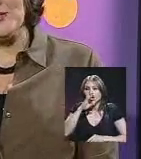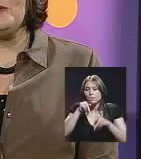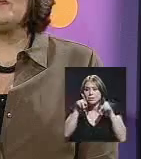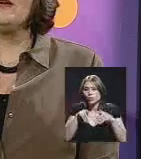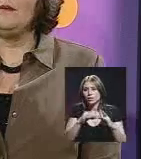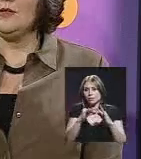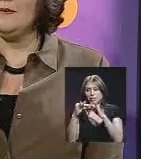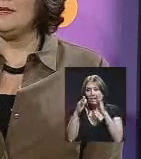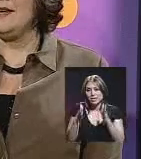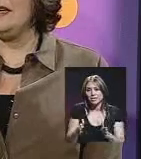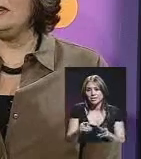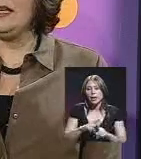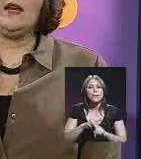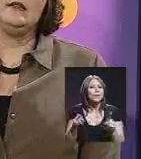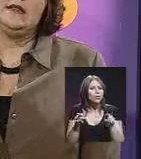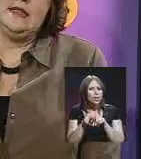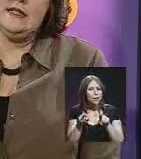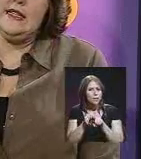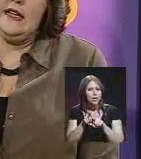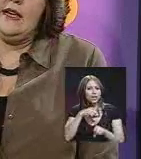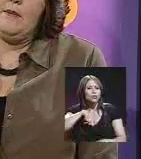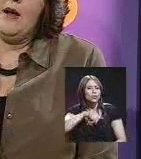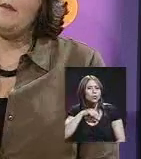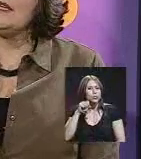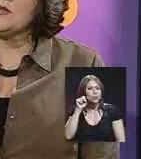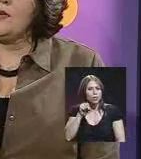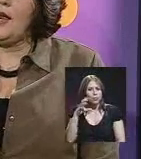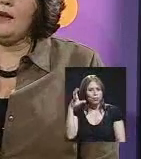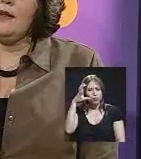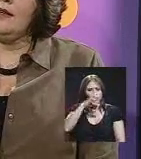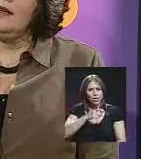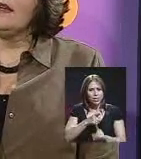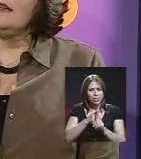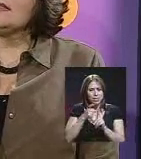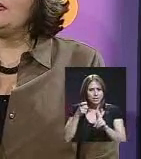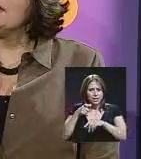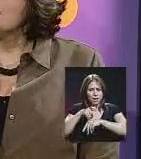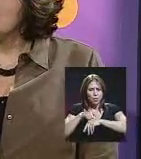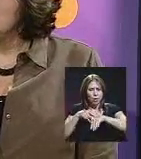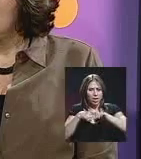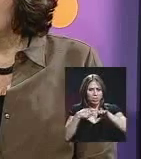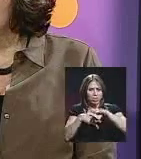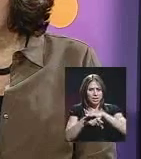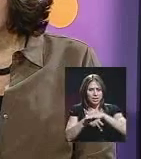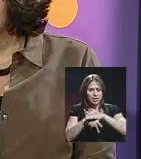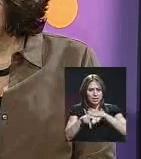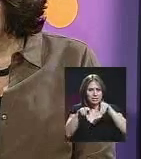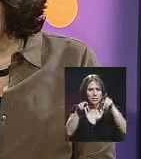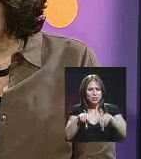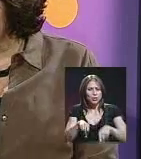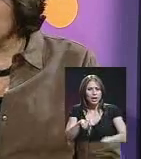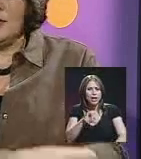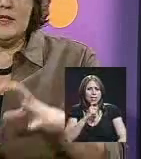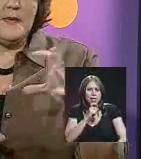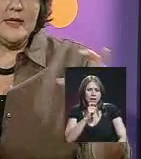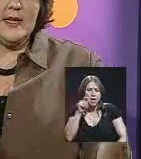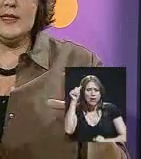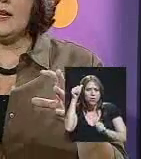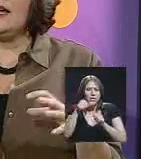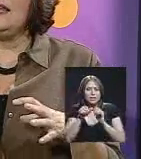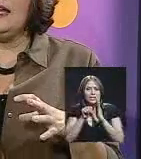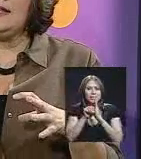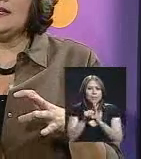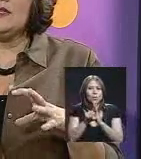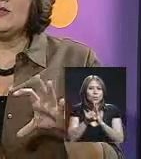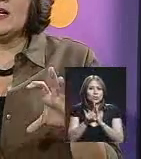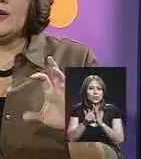par de eso podemos empezar a notar desde la época preescolar que les cuesta acordarse de los símbolos, que les empiezan a